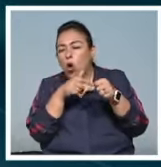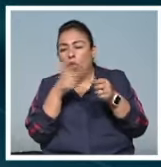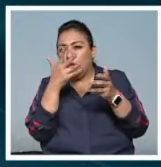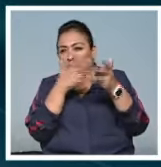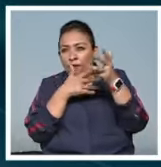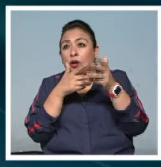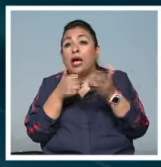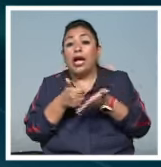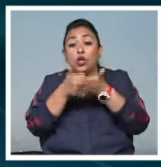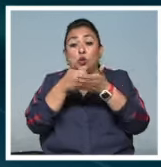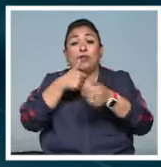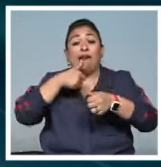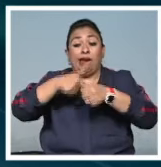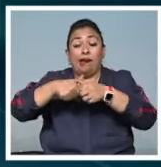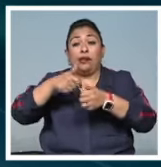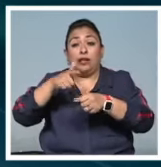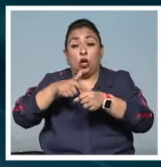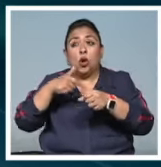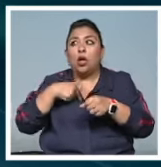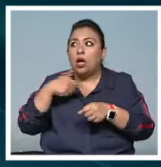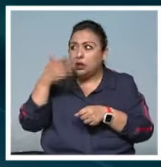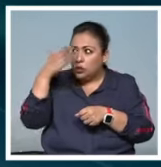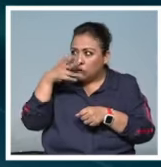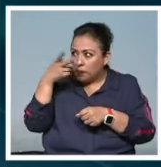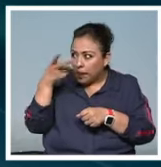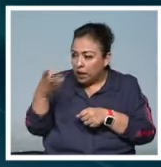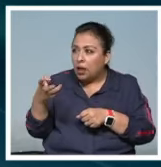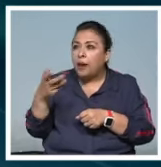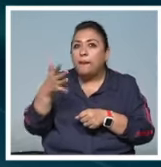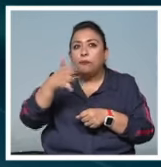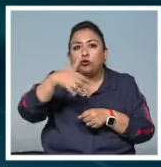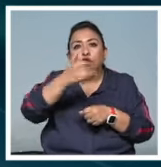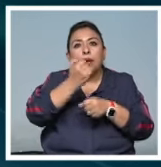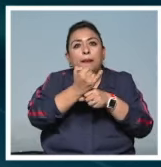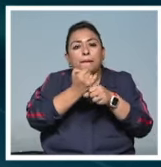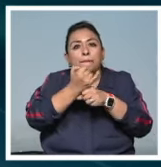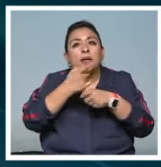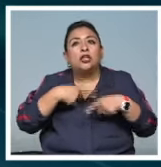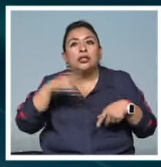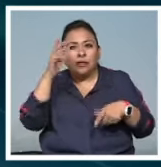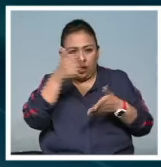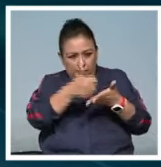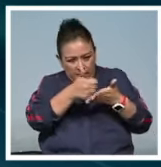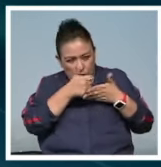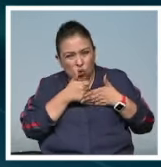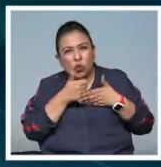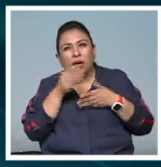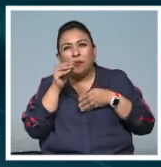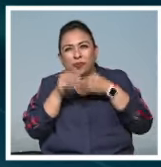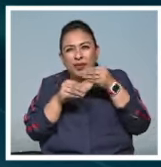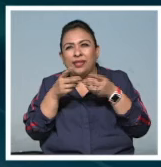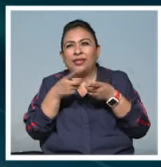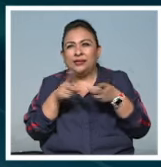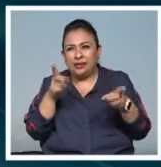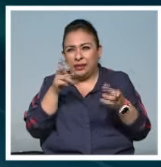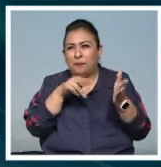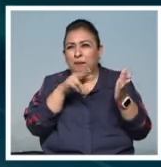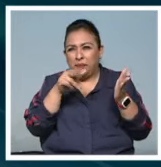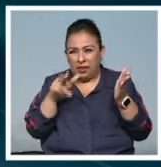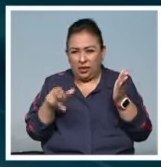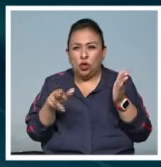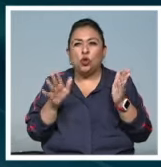enteré de la existencia de estas, empecé a buscar a algún científico que me pudiera ayudar a desarrollar estas pinturas, las